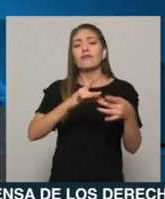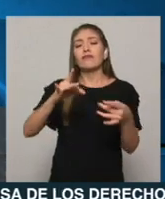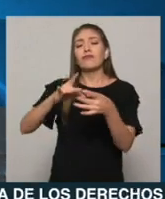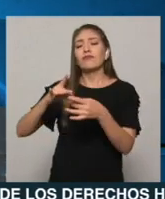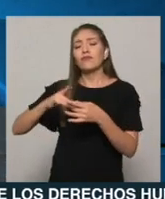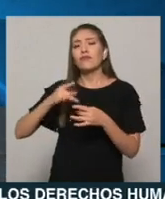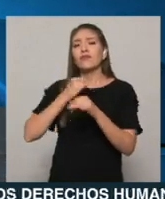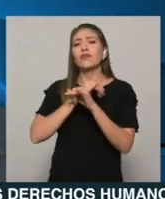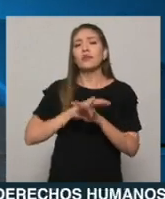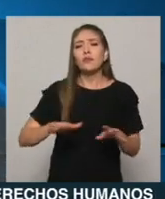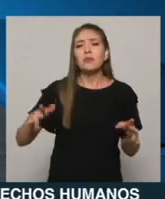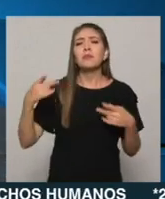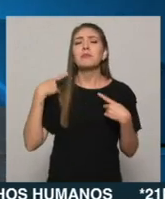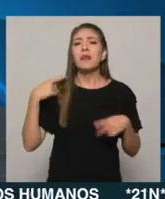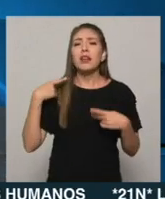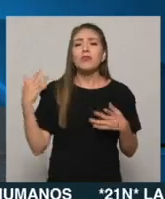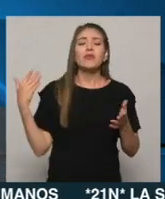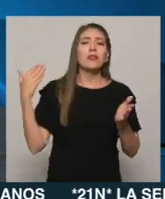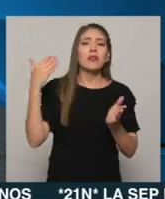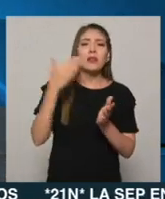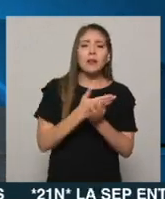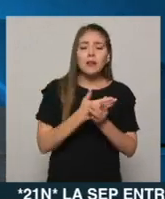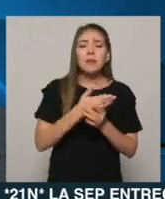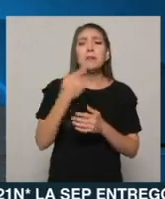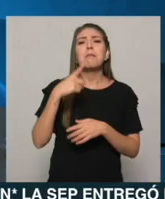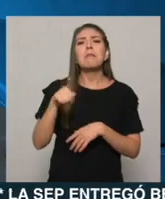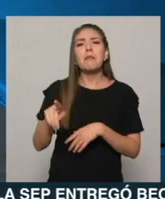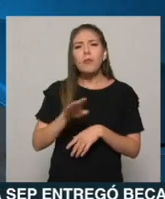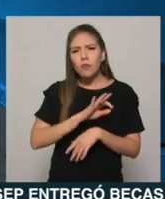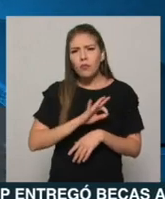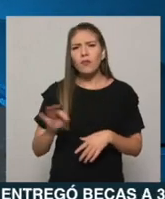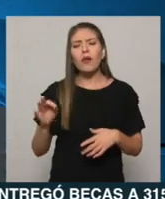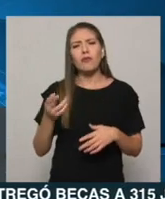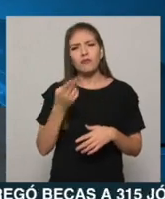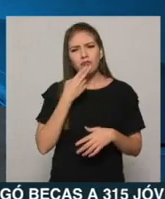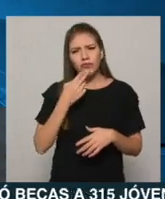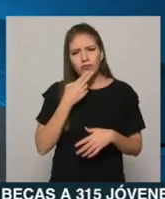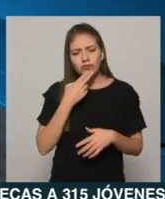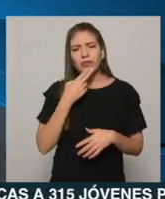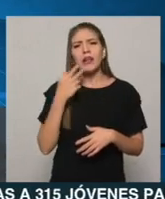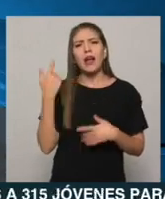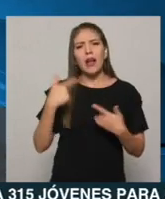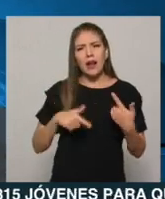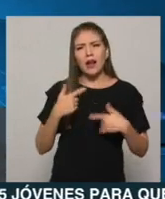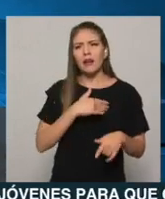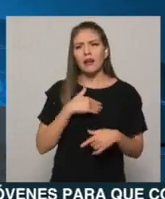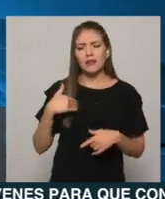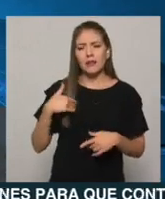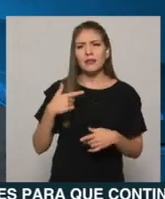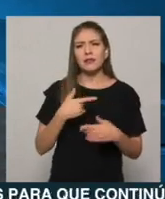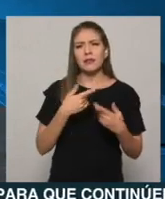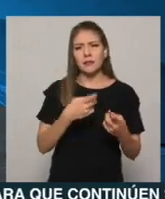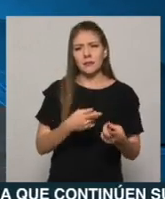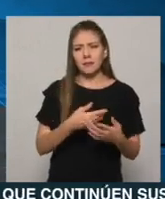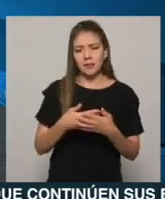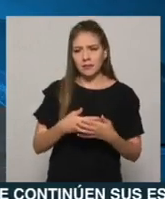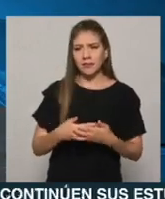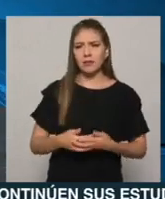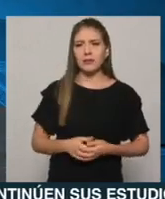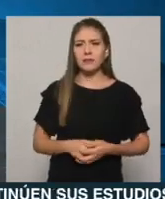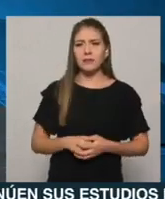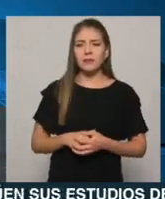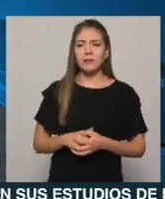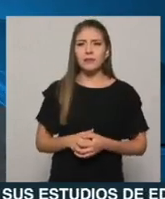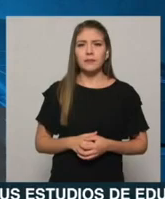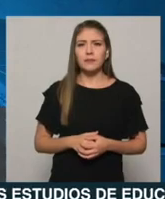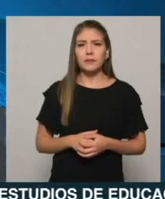los acompañantes, o sea, las familias, para que participen y pueda llevarse a cabo la lactancia materna. En los hospitales,